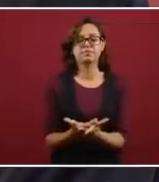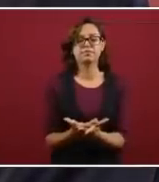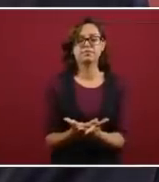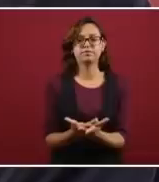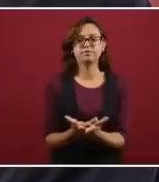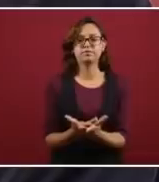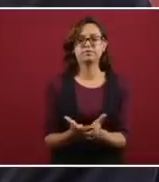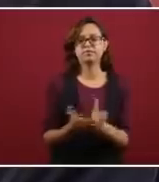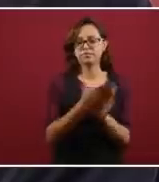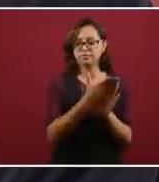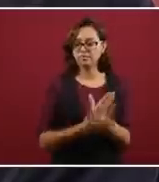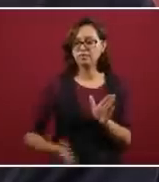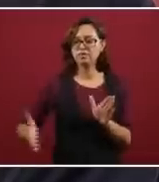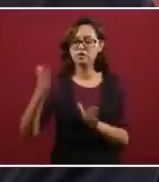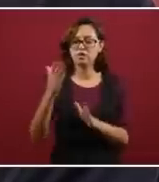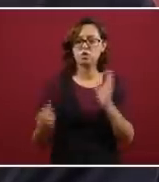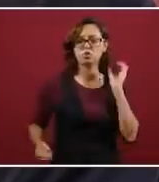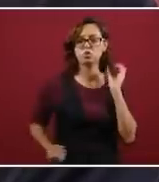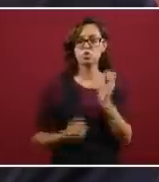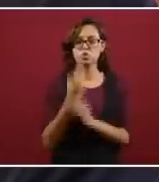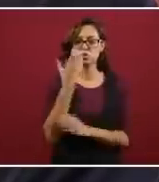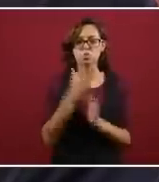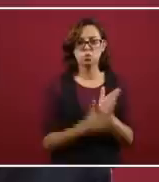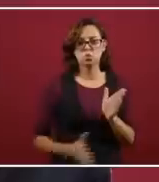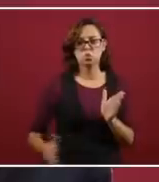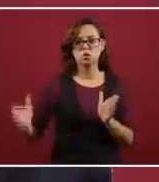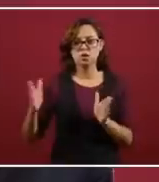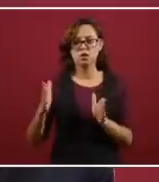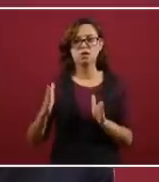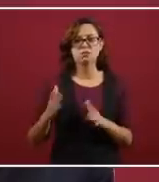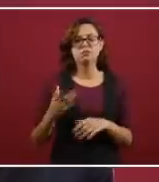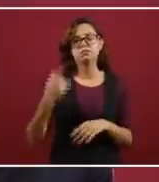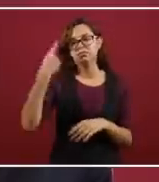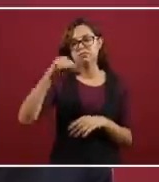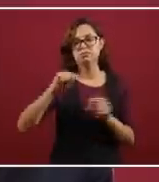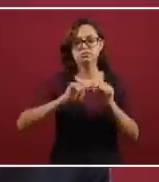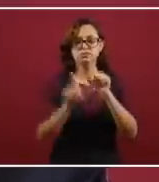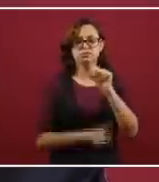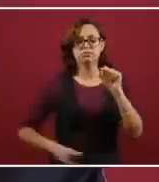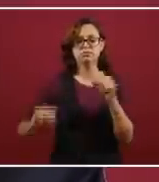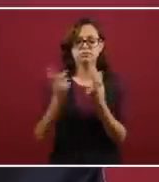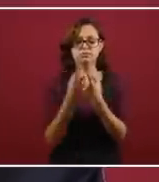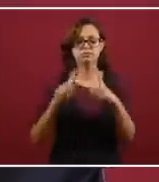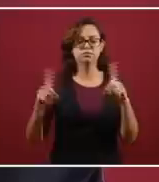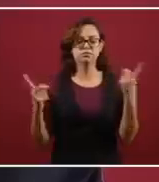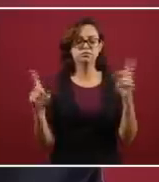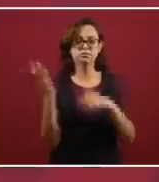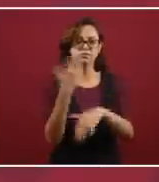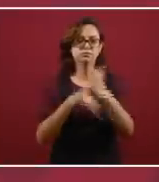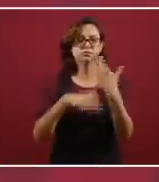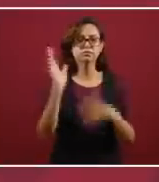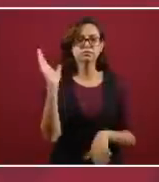que inicia una etapa nueva en el desarrollo del país. Entonces,